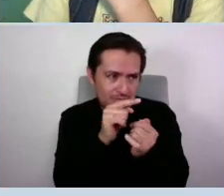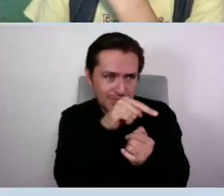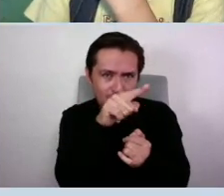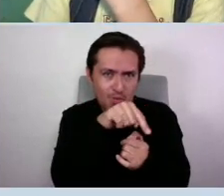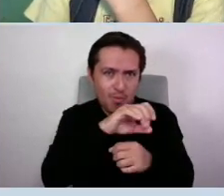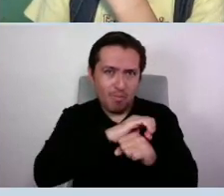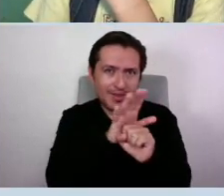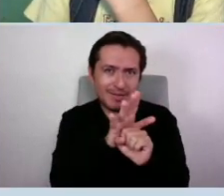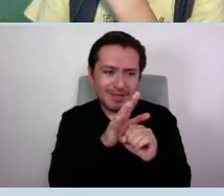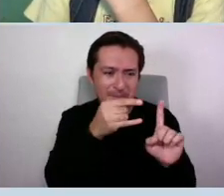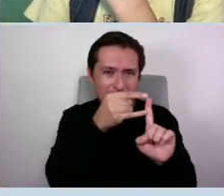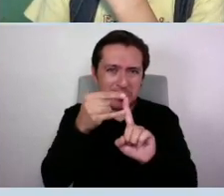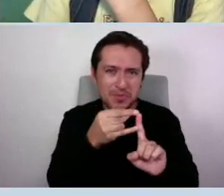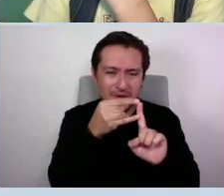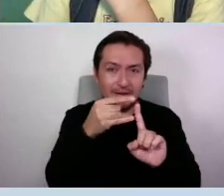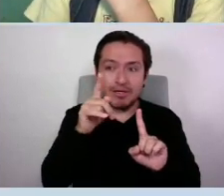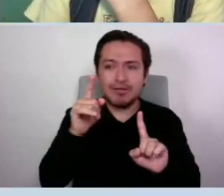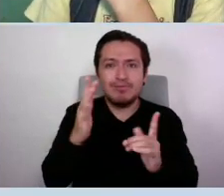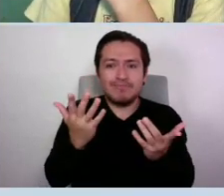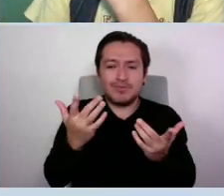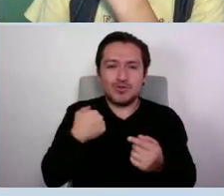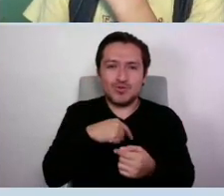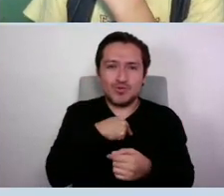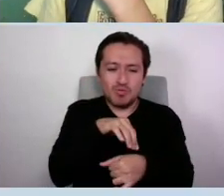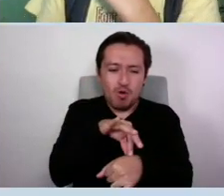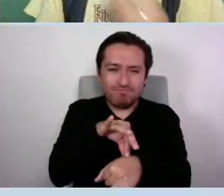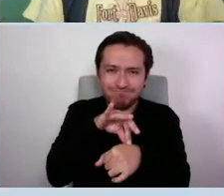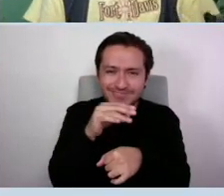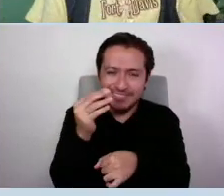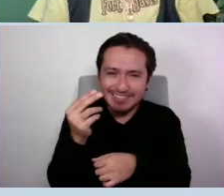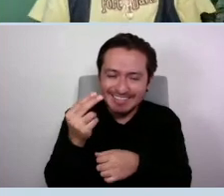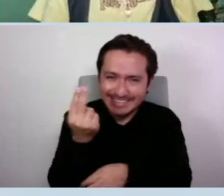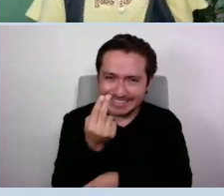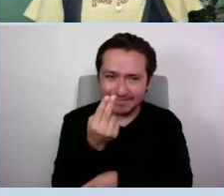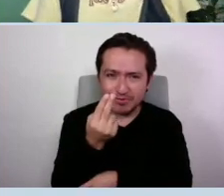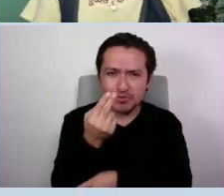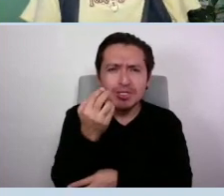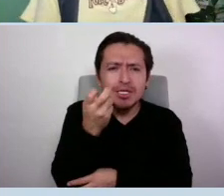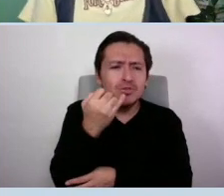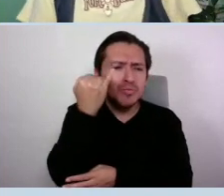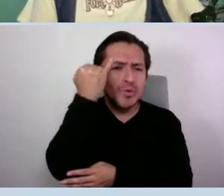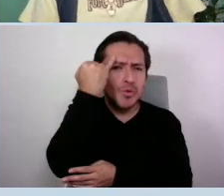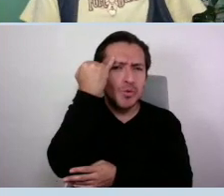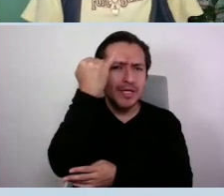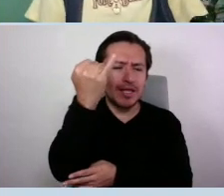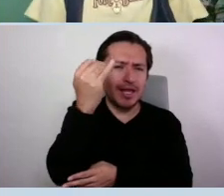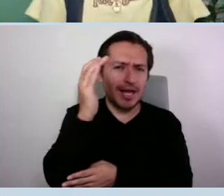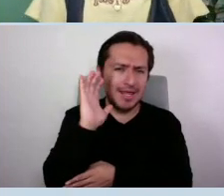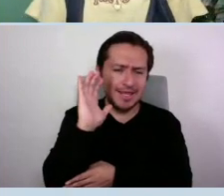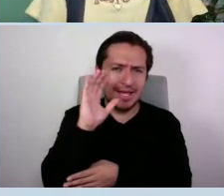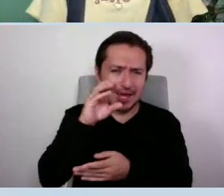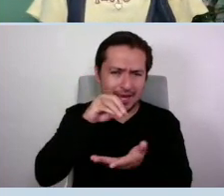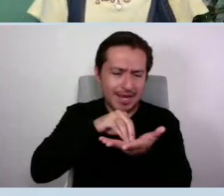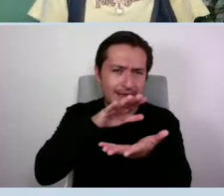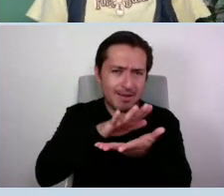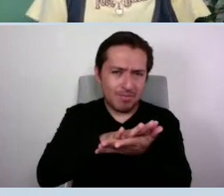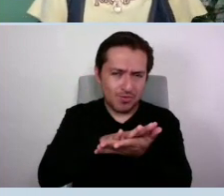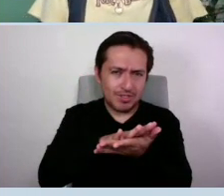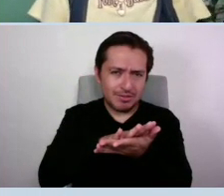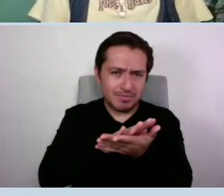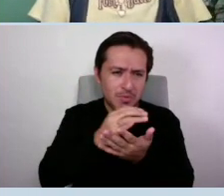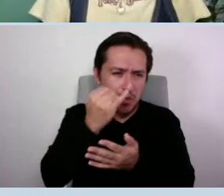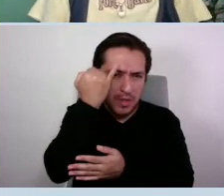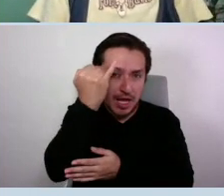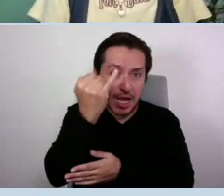se les ocurrió el proyecto de apuntes que primero que nada hacía algo muy muy histórico que era unir a las dos escuelas de